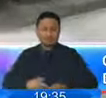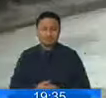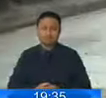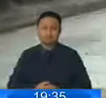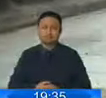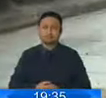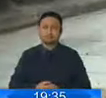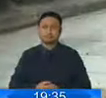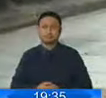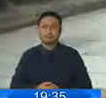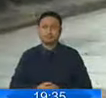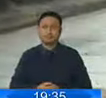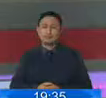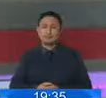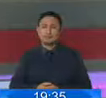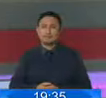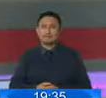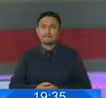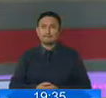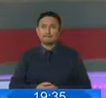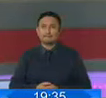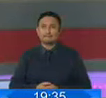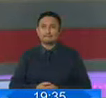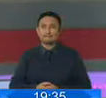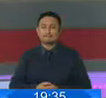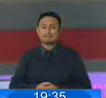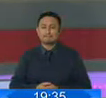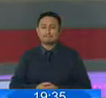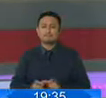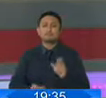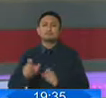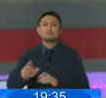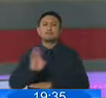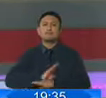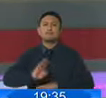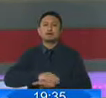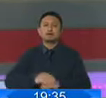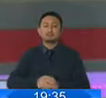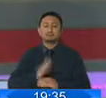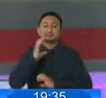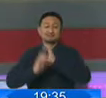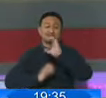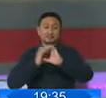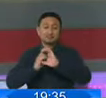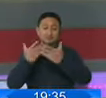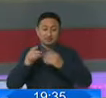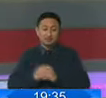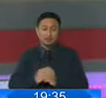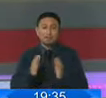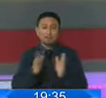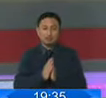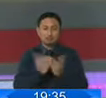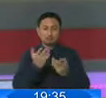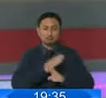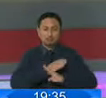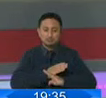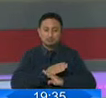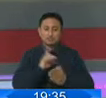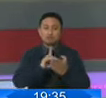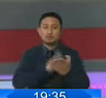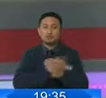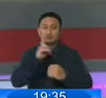informó Alison Corral. Los moradores del barrio San José del Condado interpusieron una acción de protección contra el